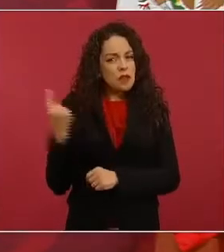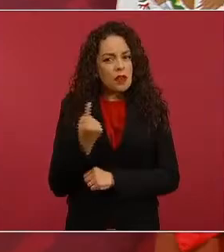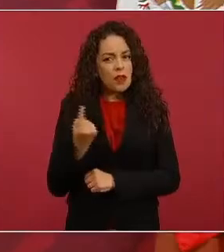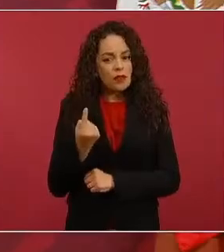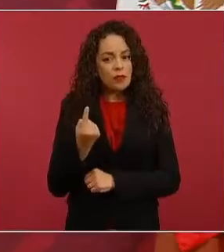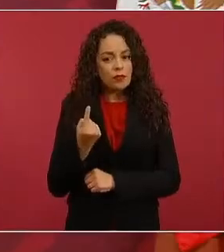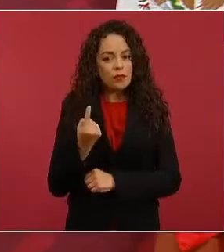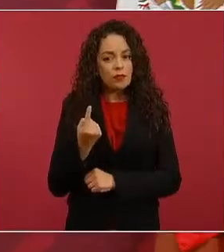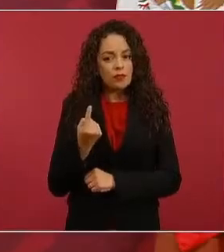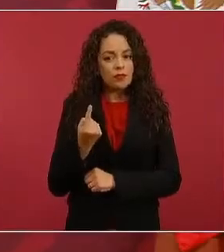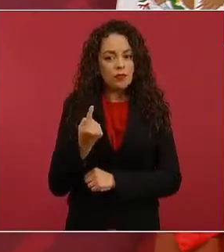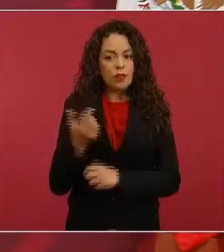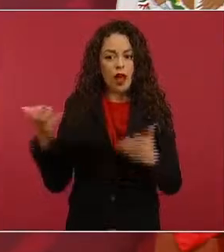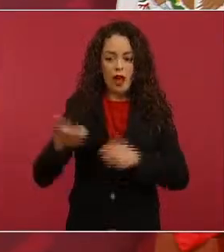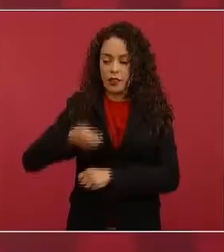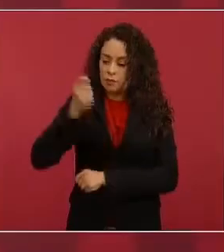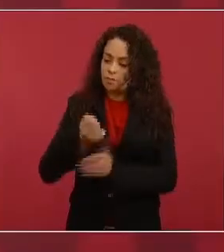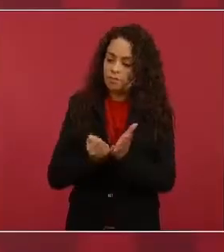De la resolución de la Corte,